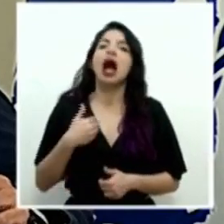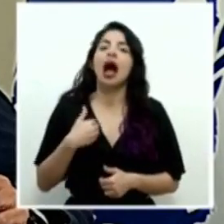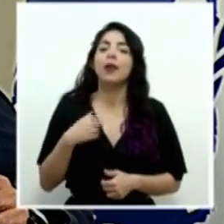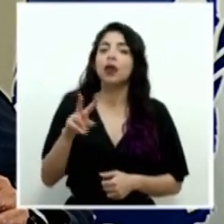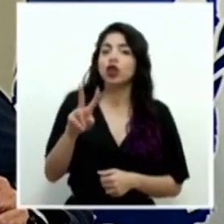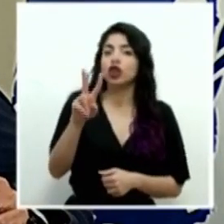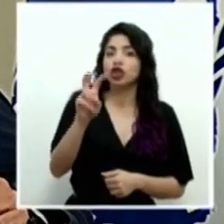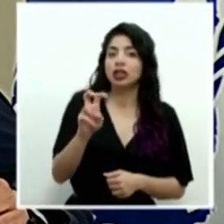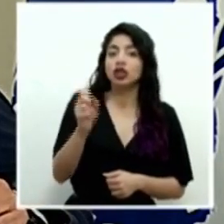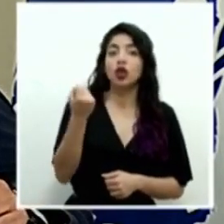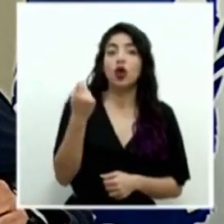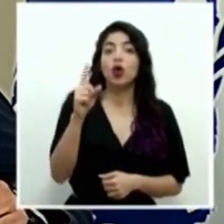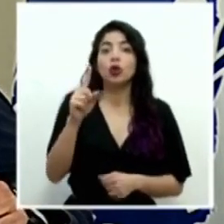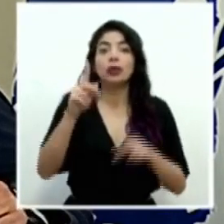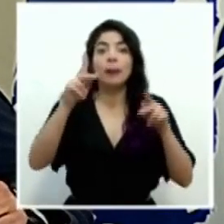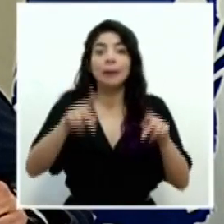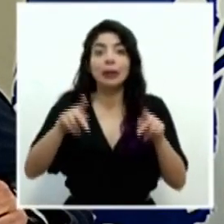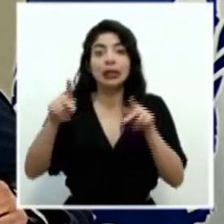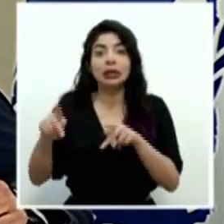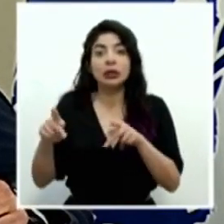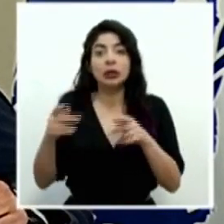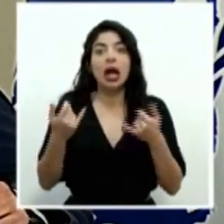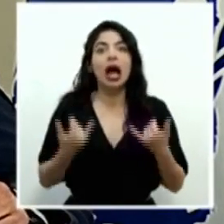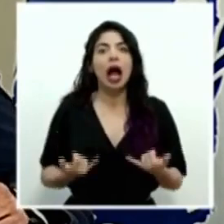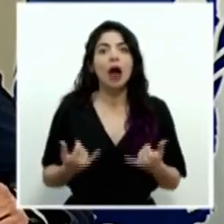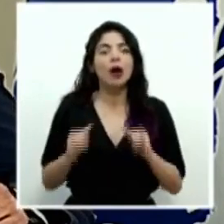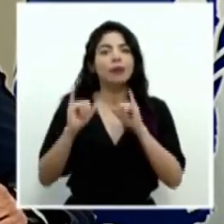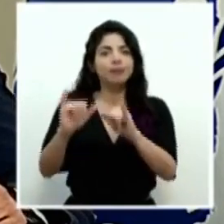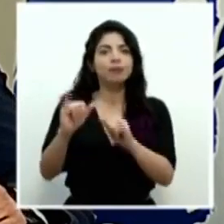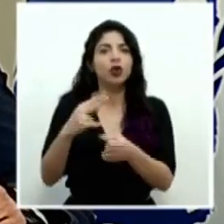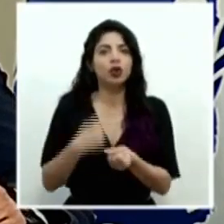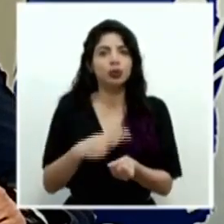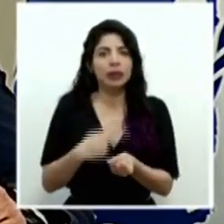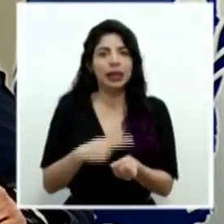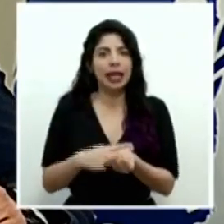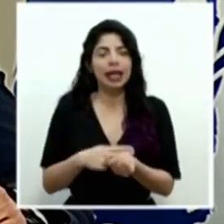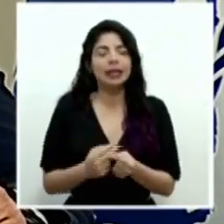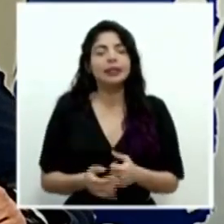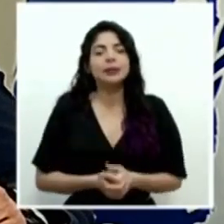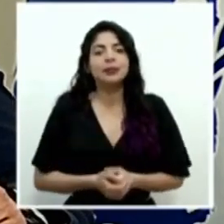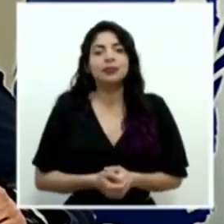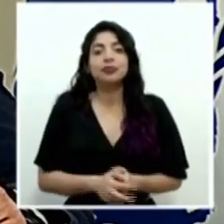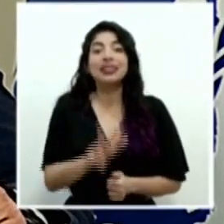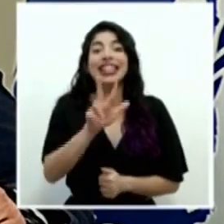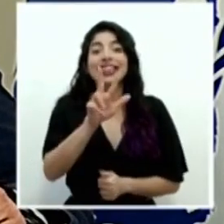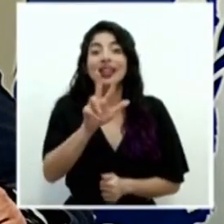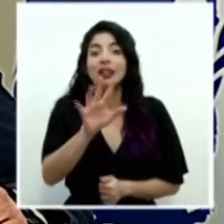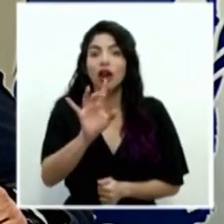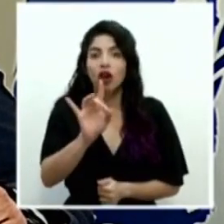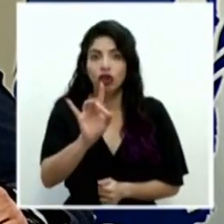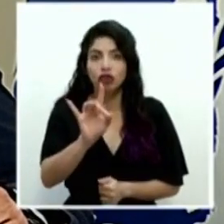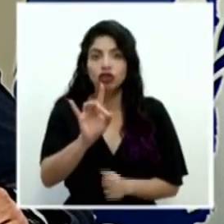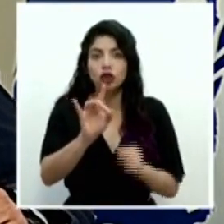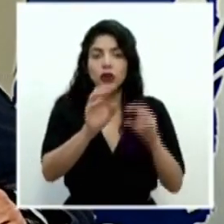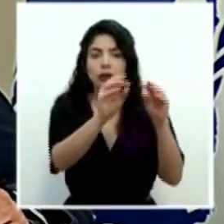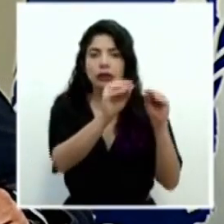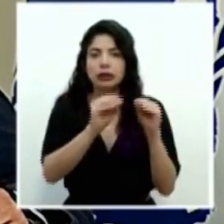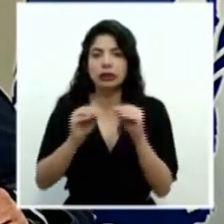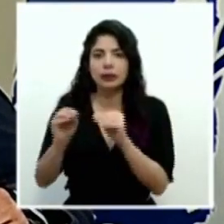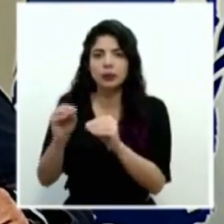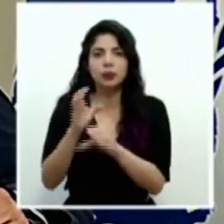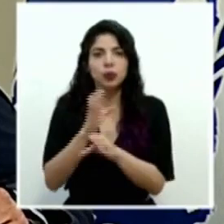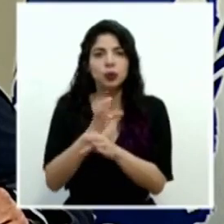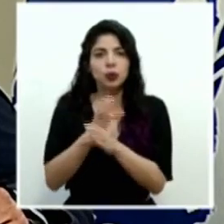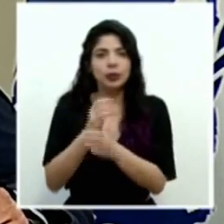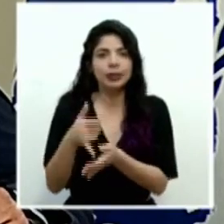tenemos 211 personas que se encuentran hospitalizados, 38 de ellos están en una unidad